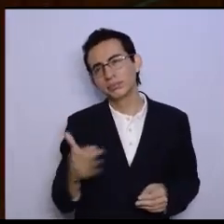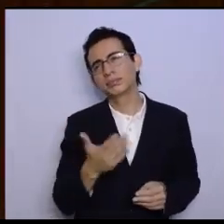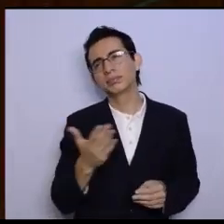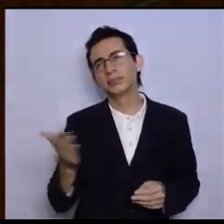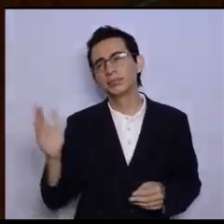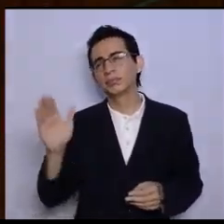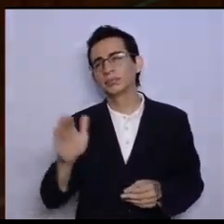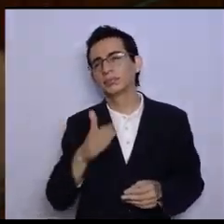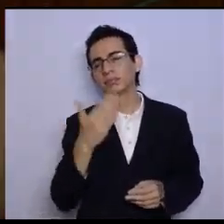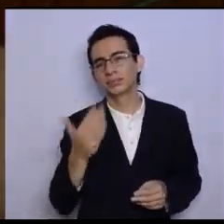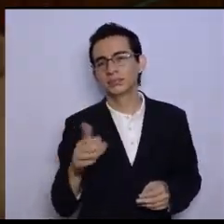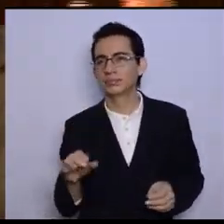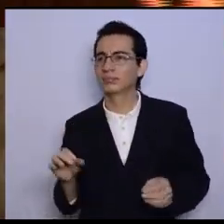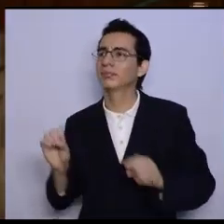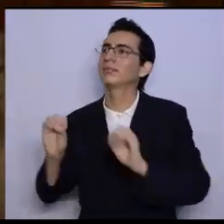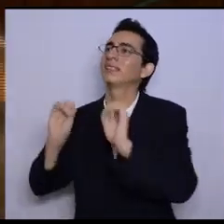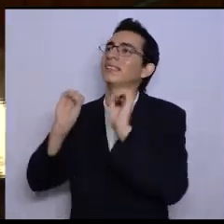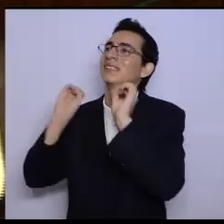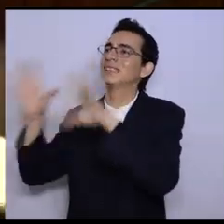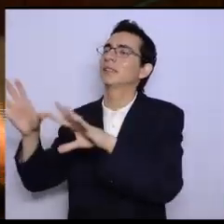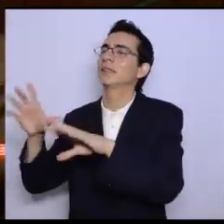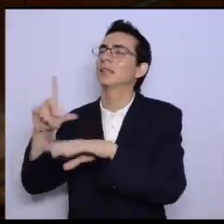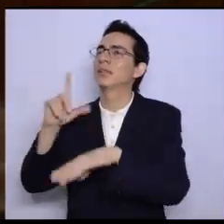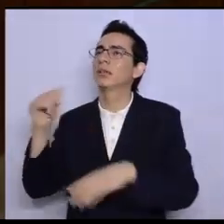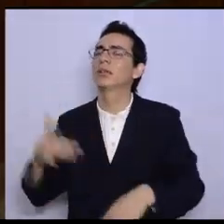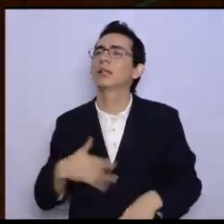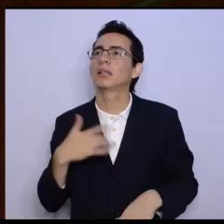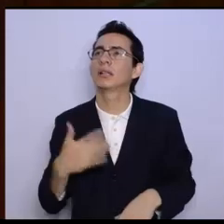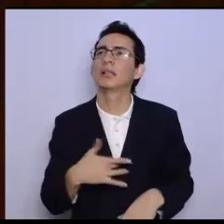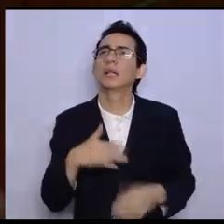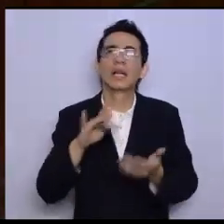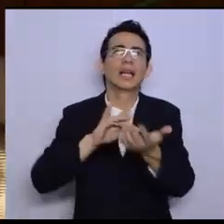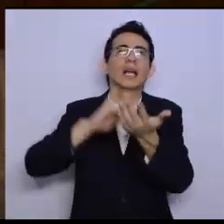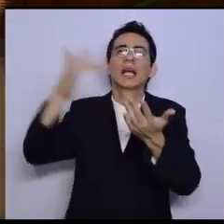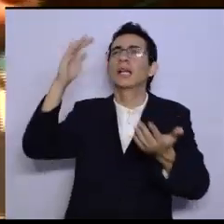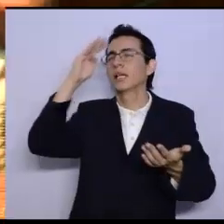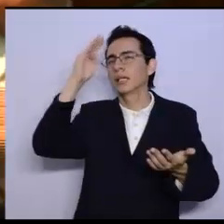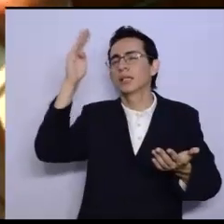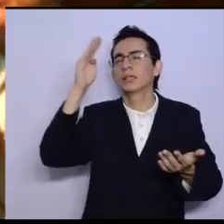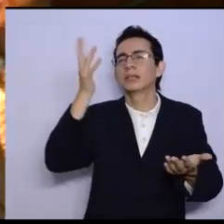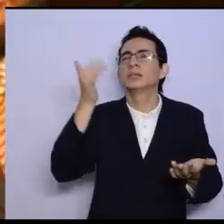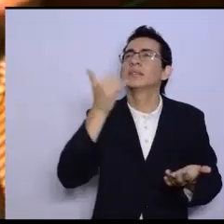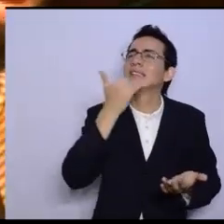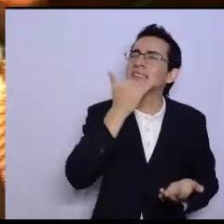a Dios. Oh, Señor, y se regocija y luego le pregunta al